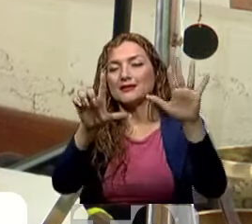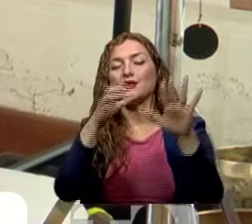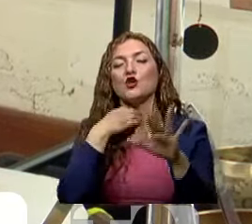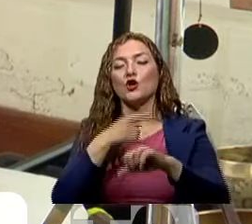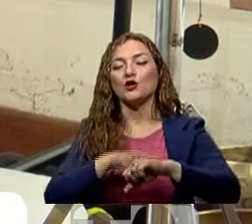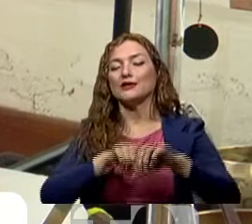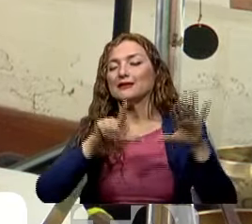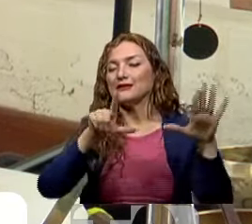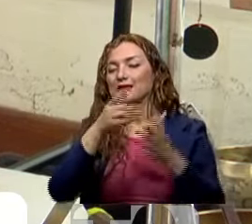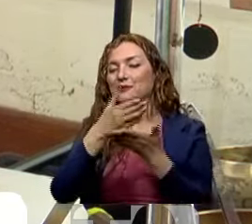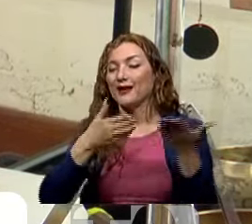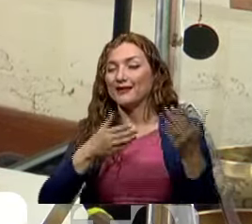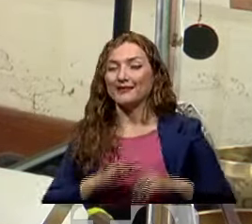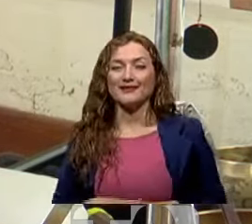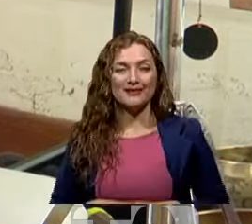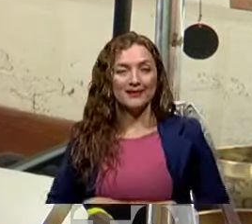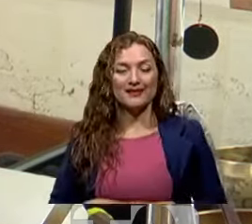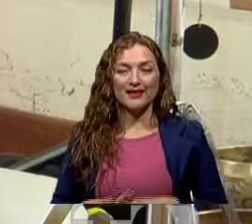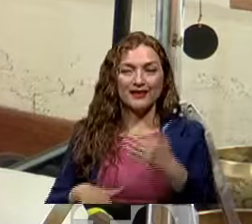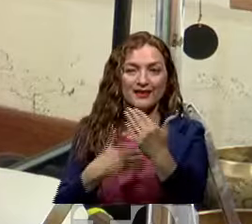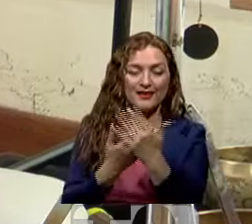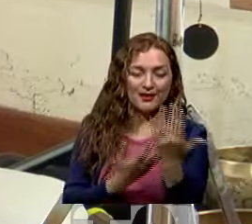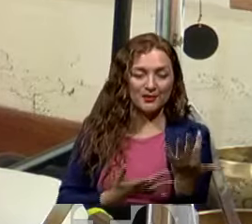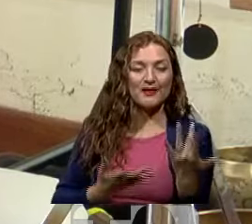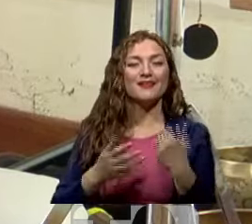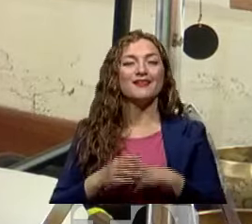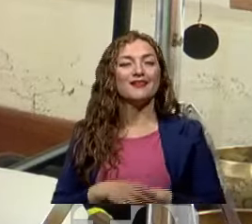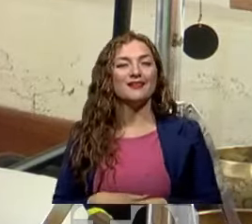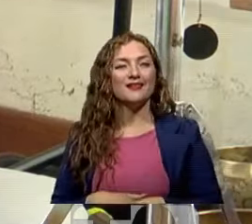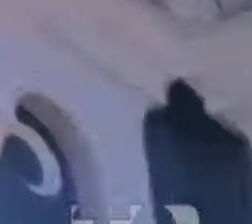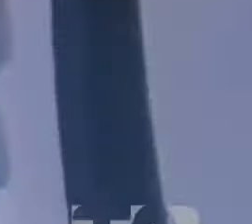las 19:30. Ahí les esperamos.